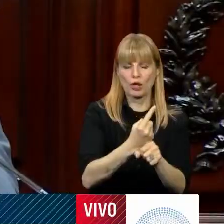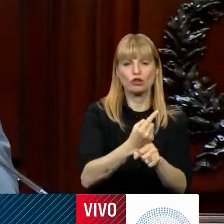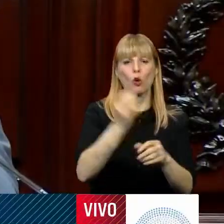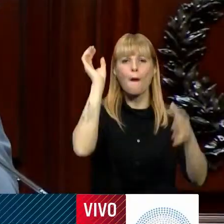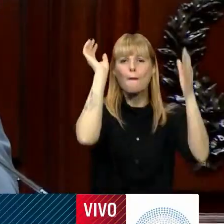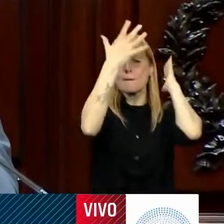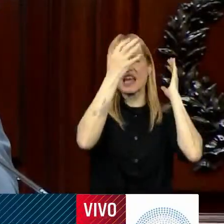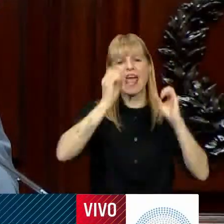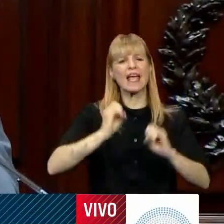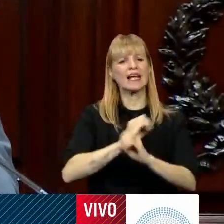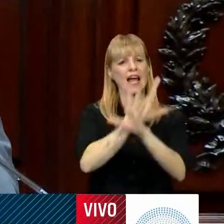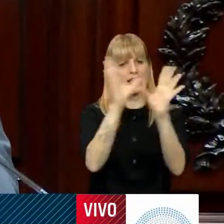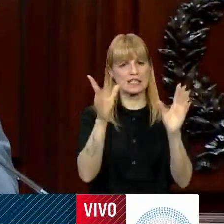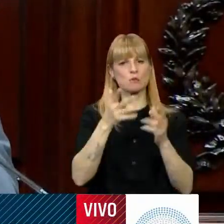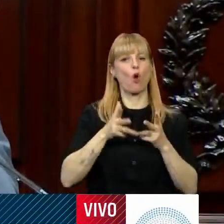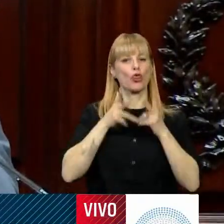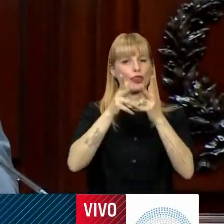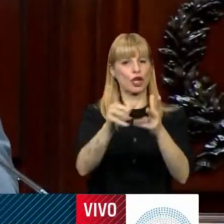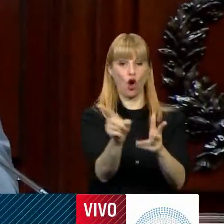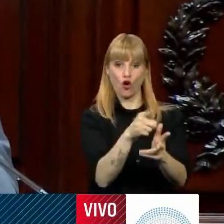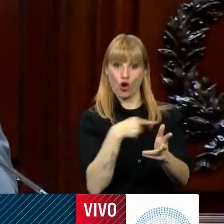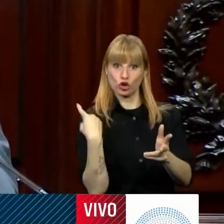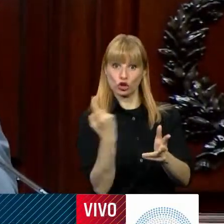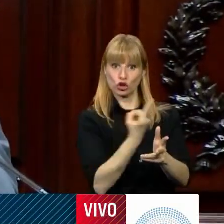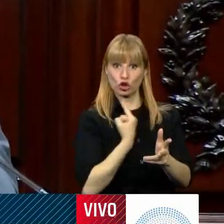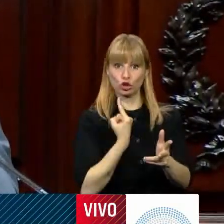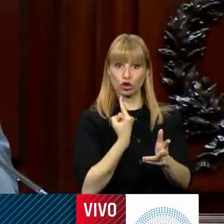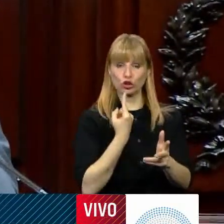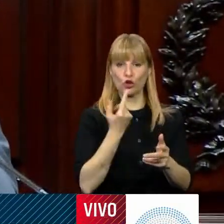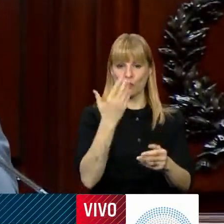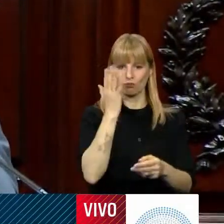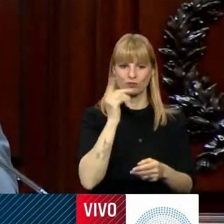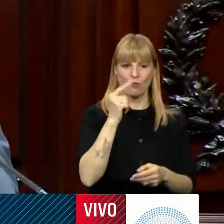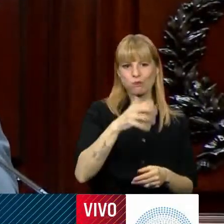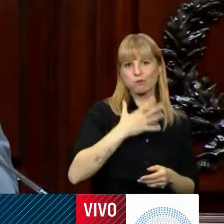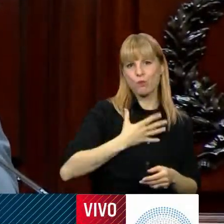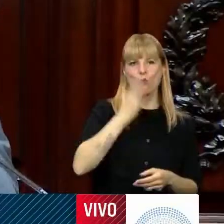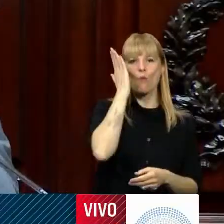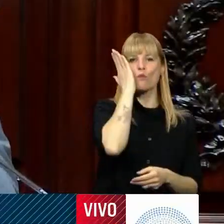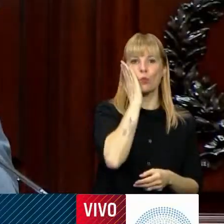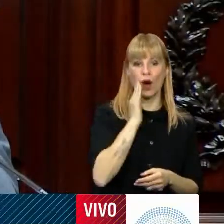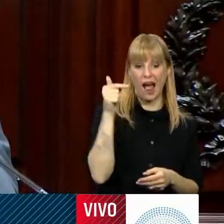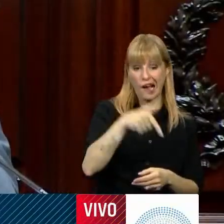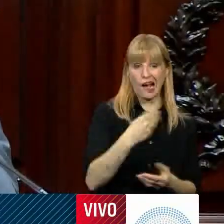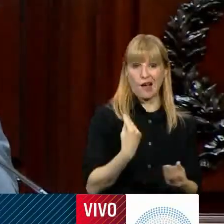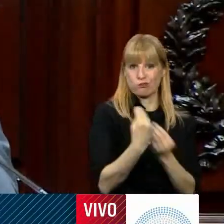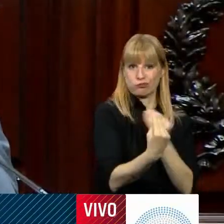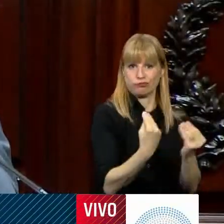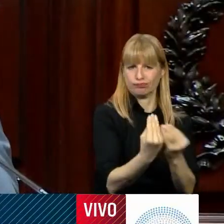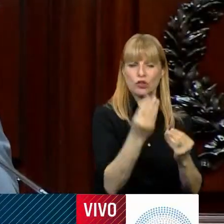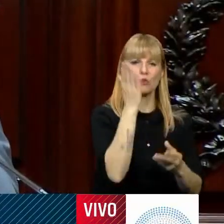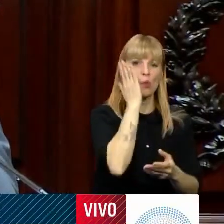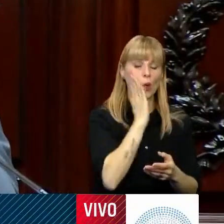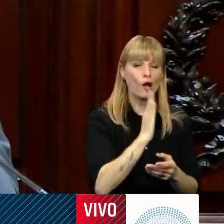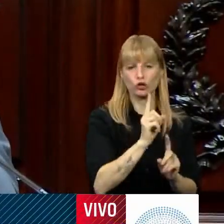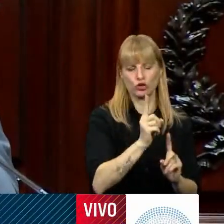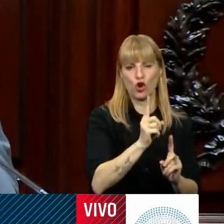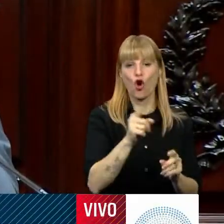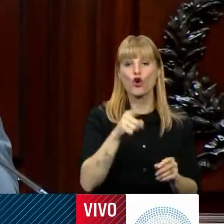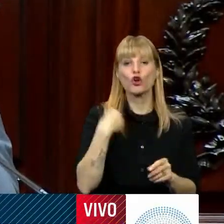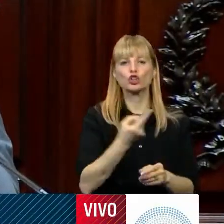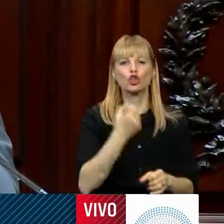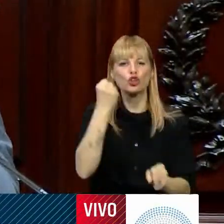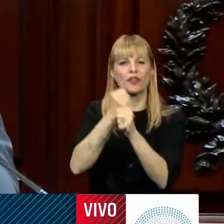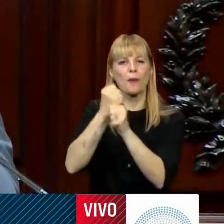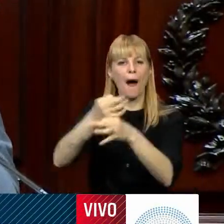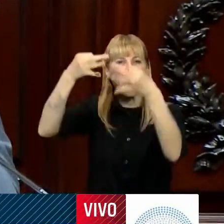cuando dijo: nosotros no vinimos a hacernos los buenos, vinimos a hacer el bien. Y